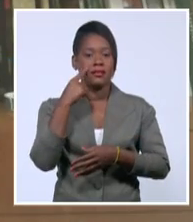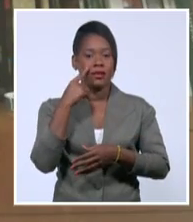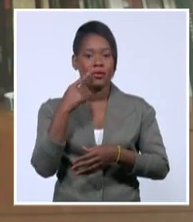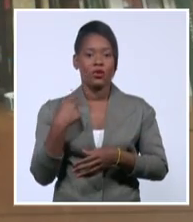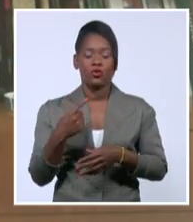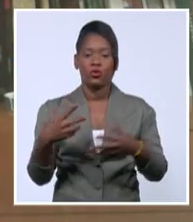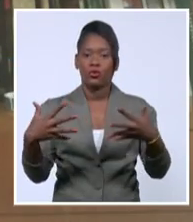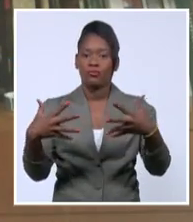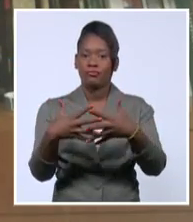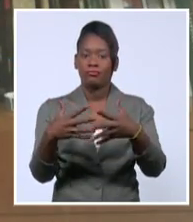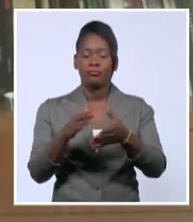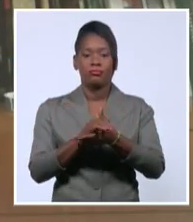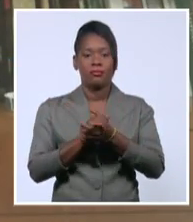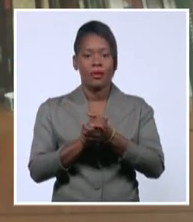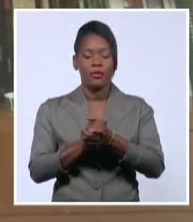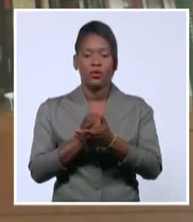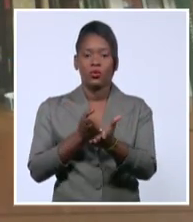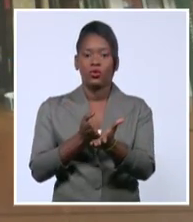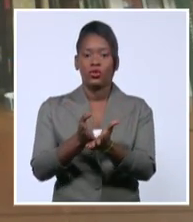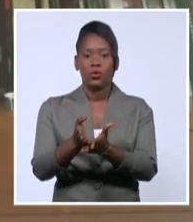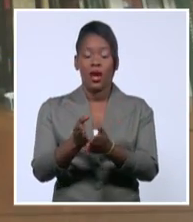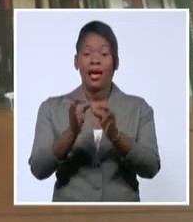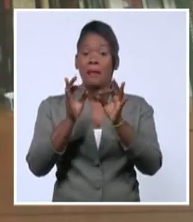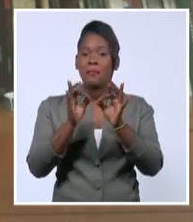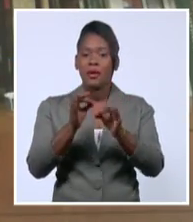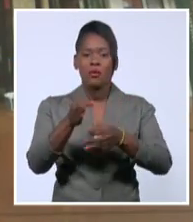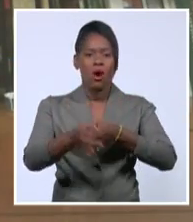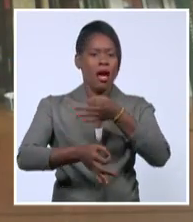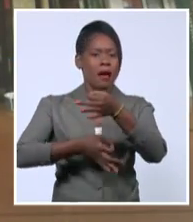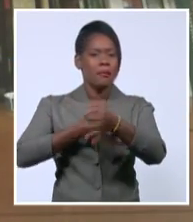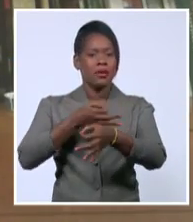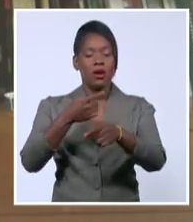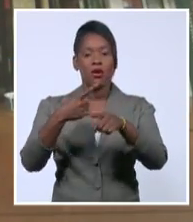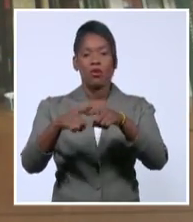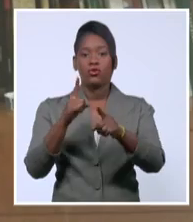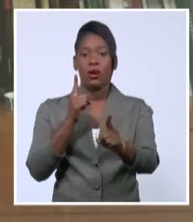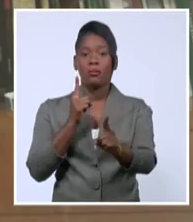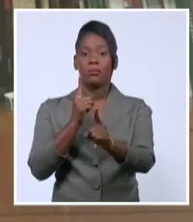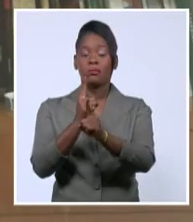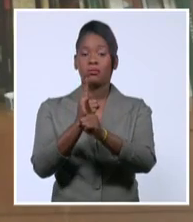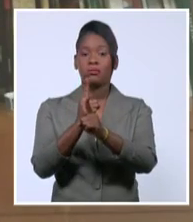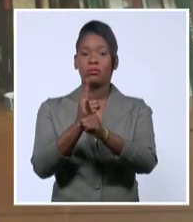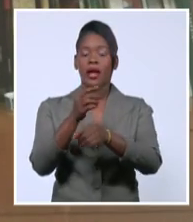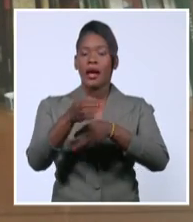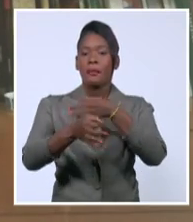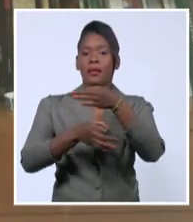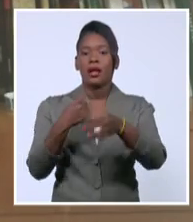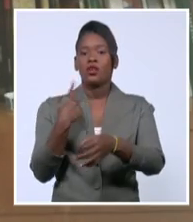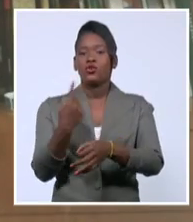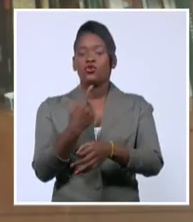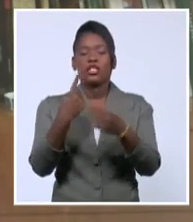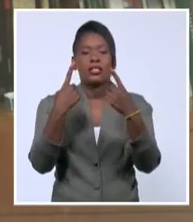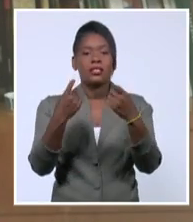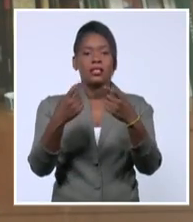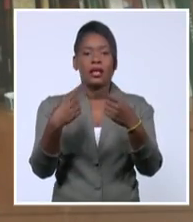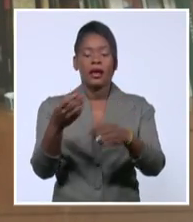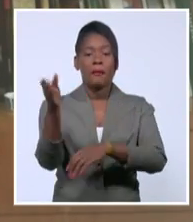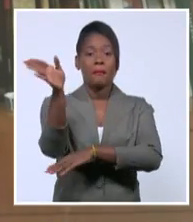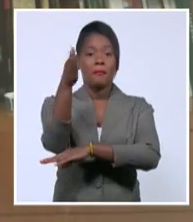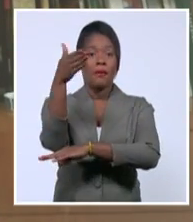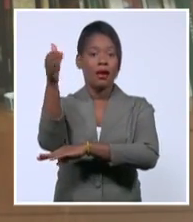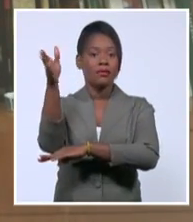unidos. Como está en la convocatoria de este maravilloso encuentro, es necesario levantar la bandera de